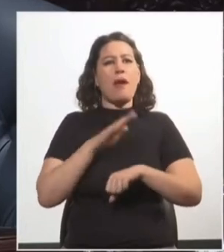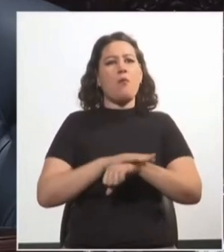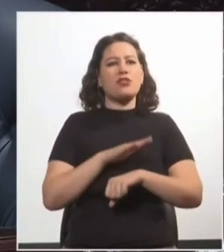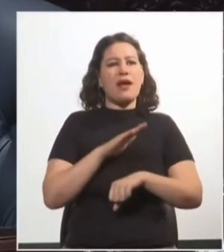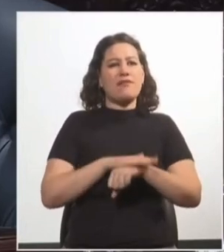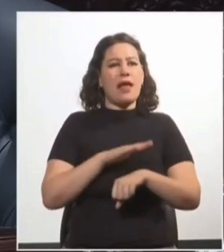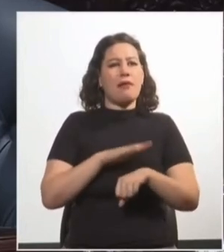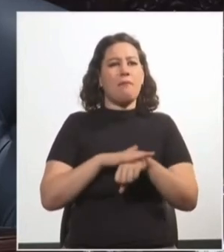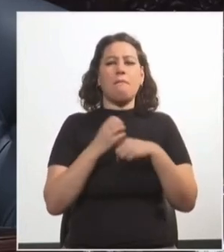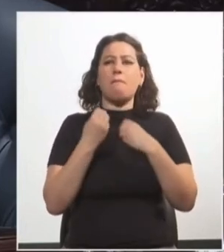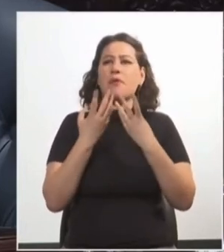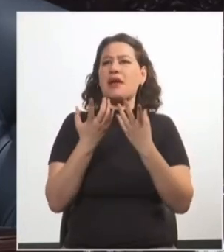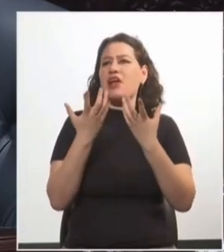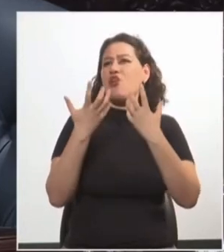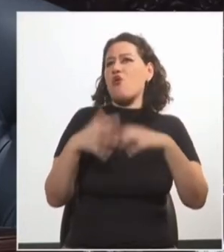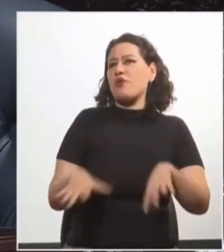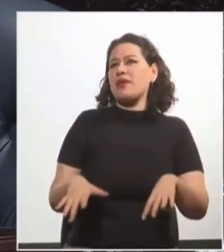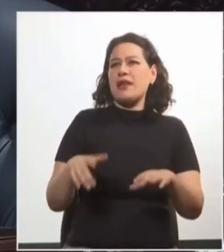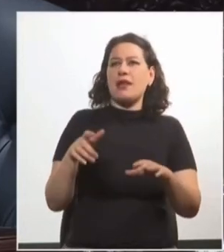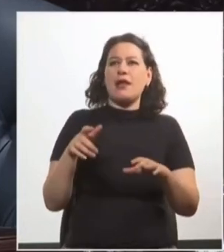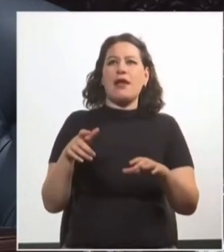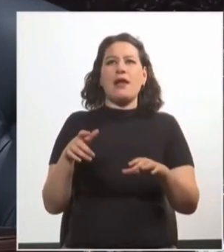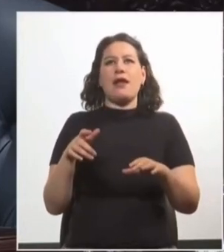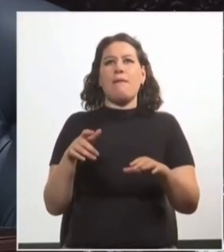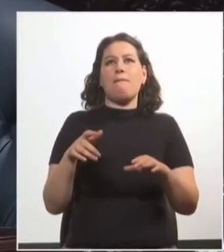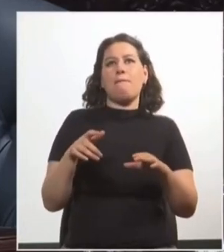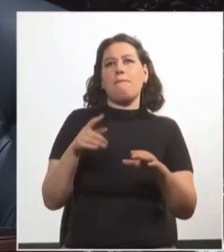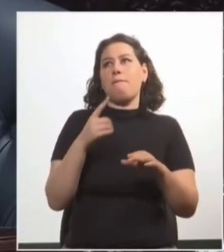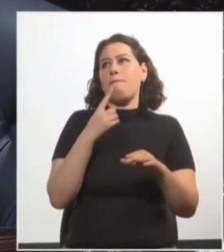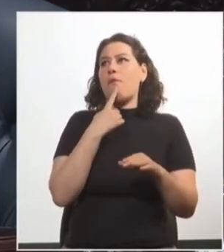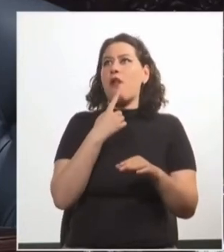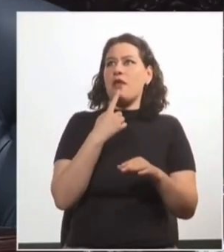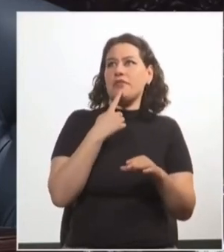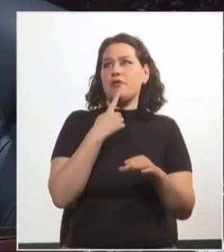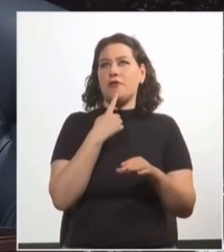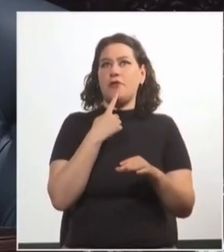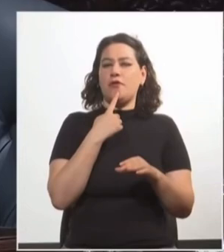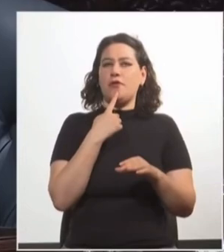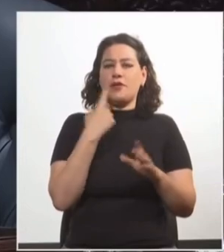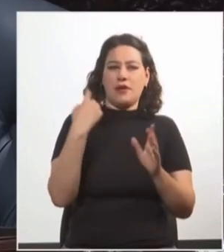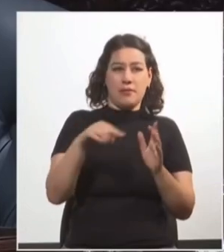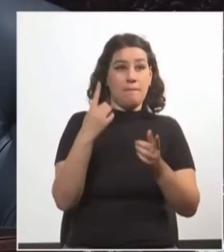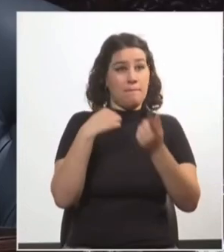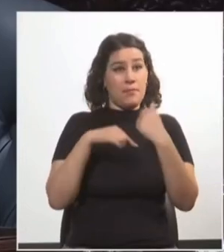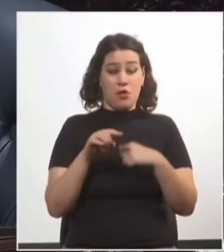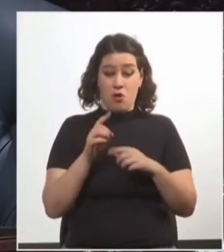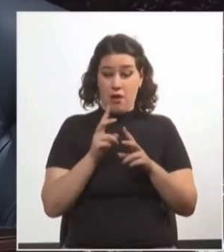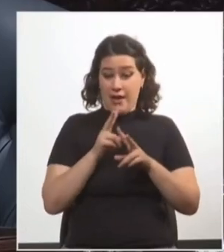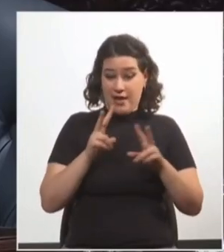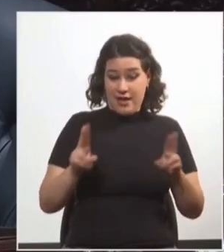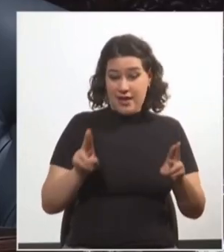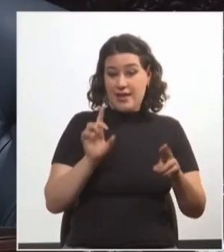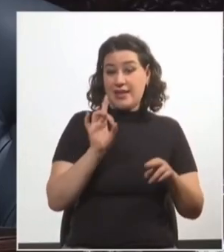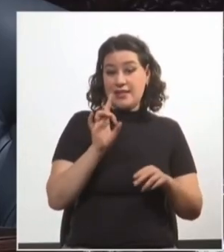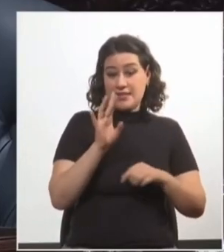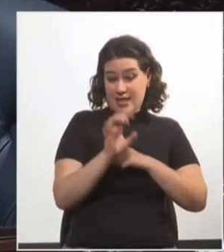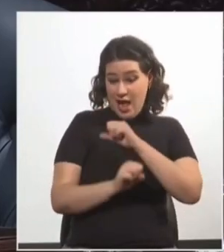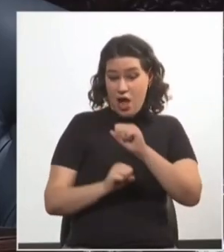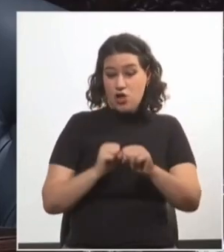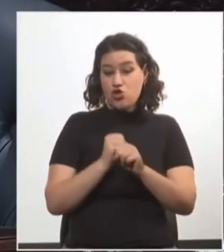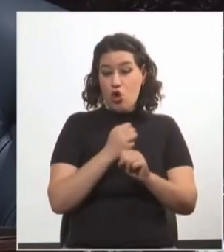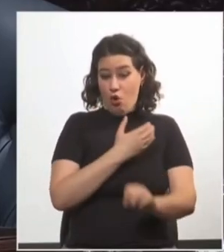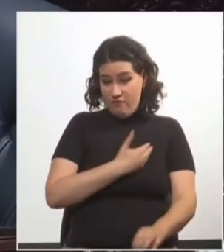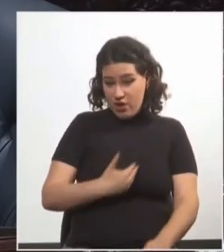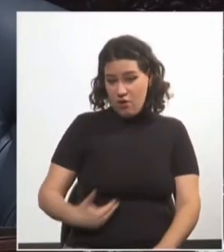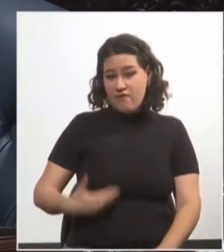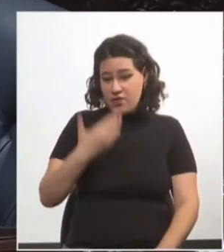responsabilidades porque no se quieren pagar costos políticos. Sin embargo, en los 15 años de gobierno del Frente Amplio, vaya si